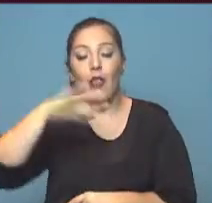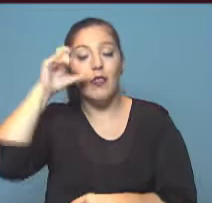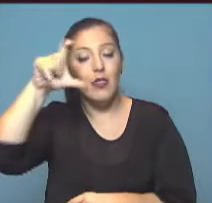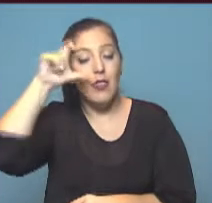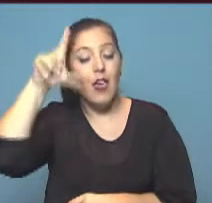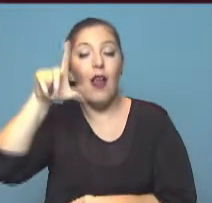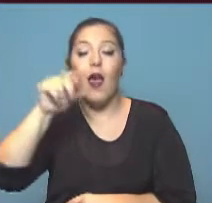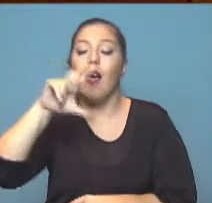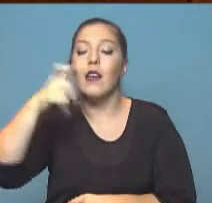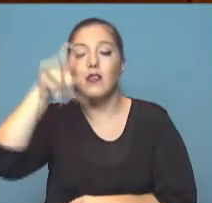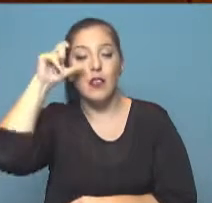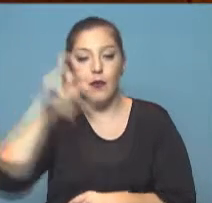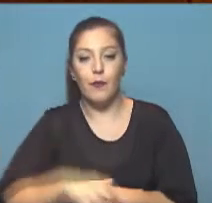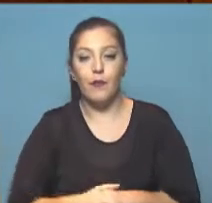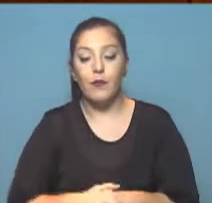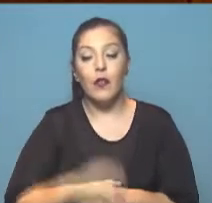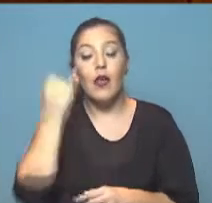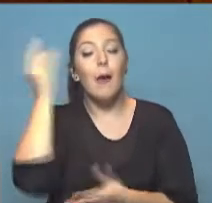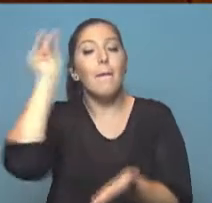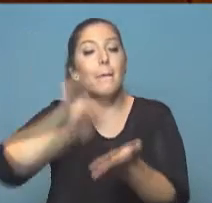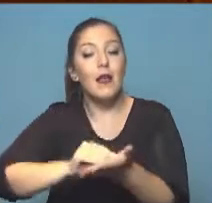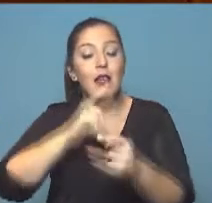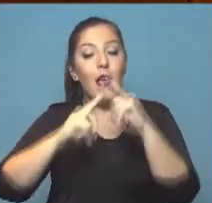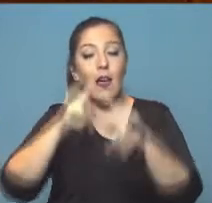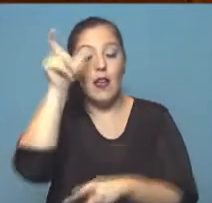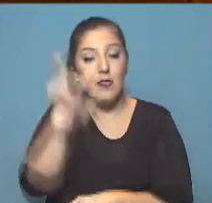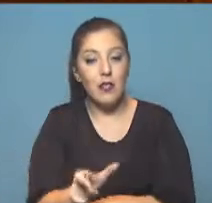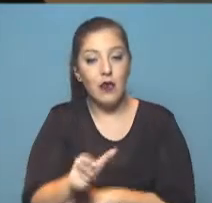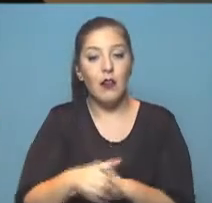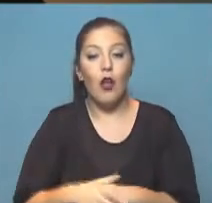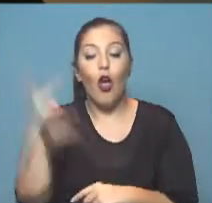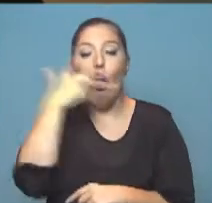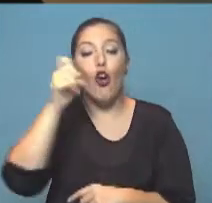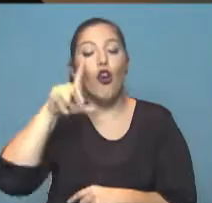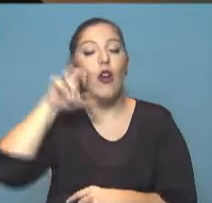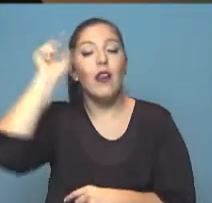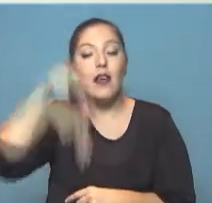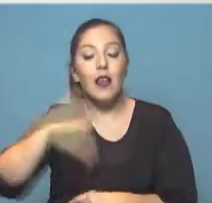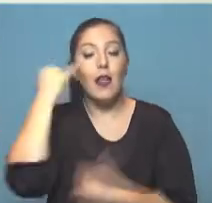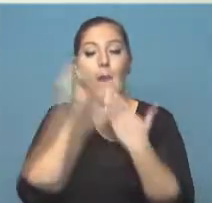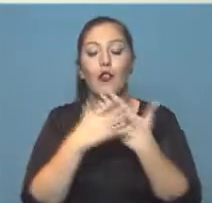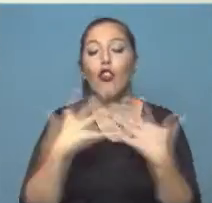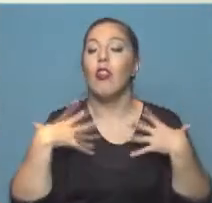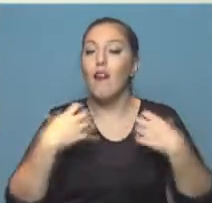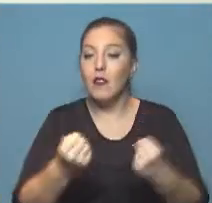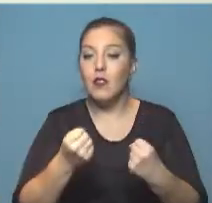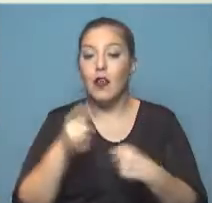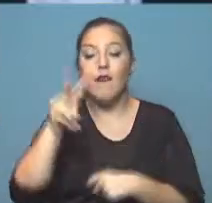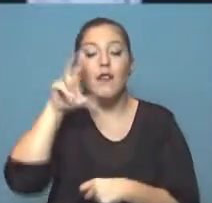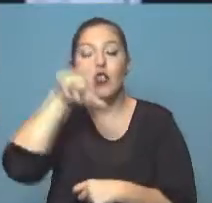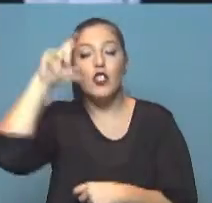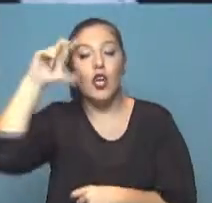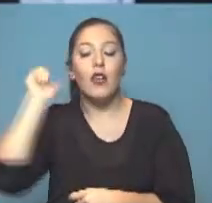había presentado su dimisión, y sumó a la canciller María Ángela Holguín y al ministro de Defensa, Luis Carlos